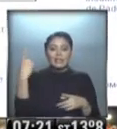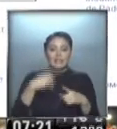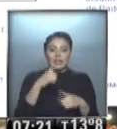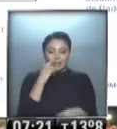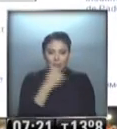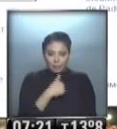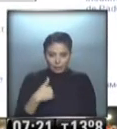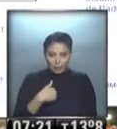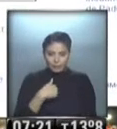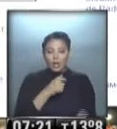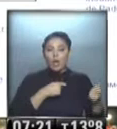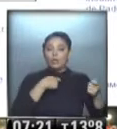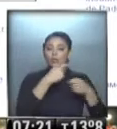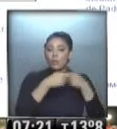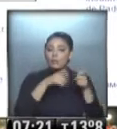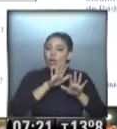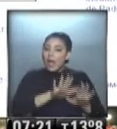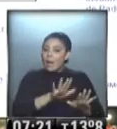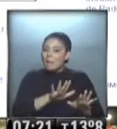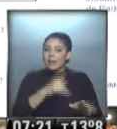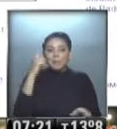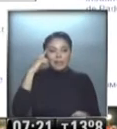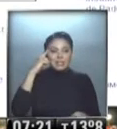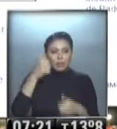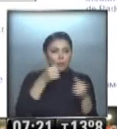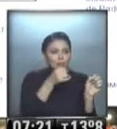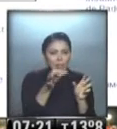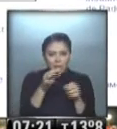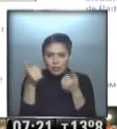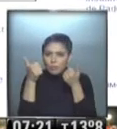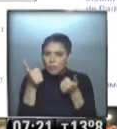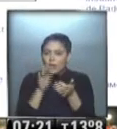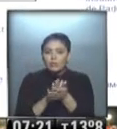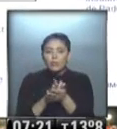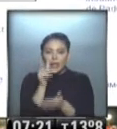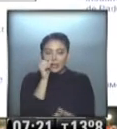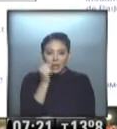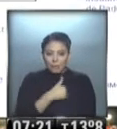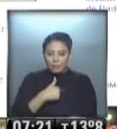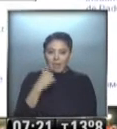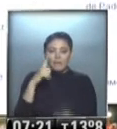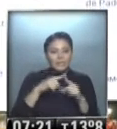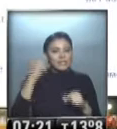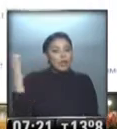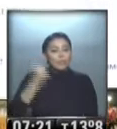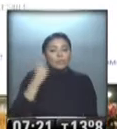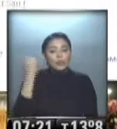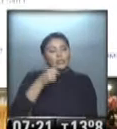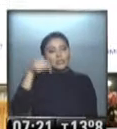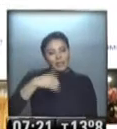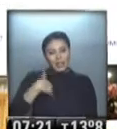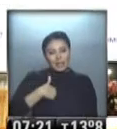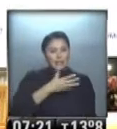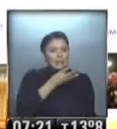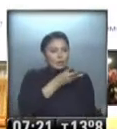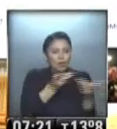de la Madre. Los comerciantes aguardan con buenas expectativas las ventas por el Día de la Madre, una de las fechas claves del consumo masivo en nuestro país.